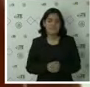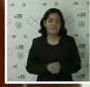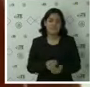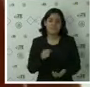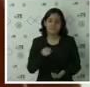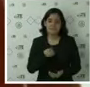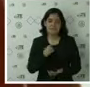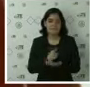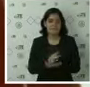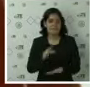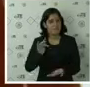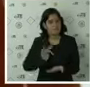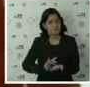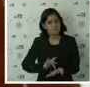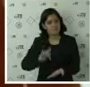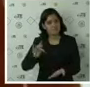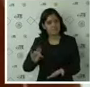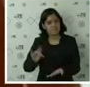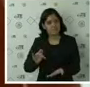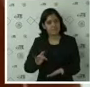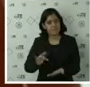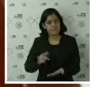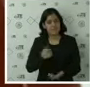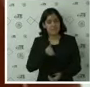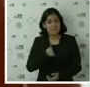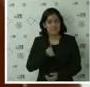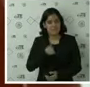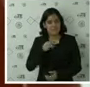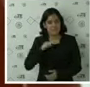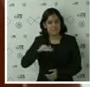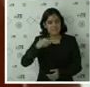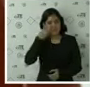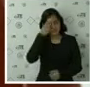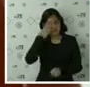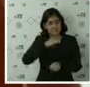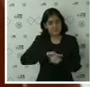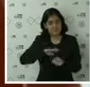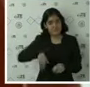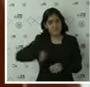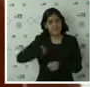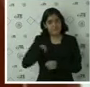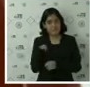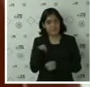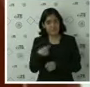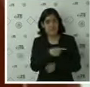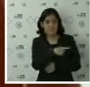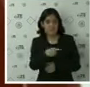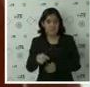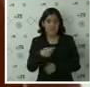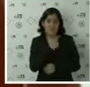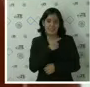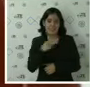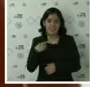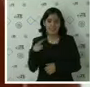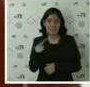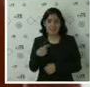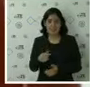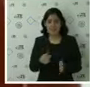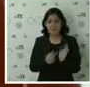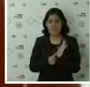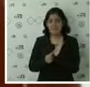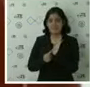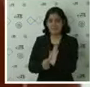más que dejar esto para la memoria, para el orgullo de ustedes, que presuman esta intervención y que se sientan